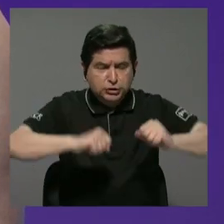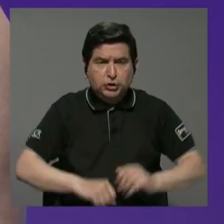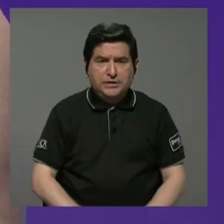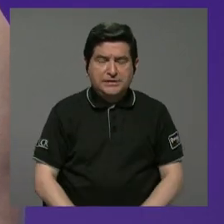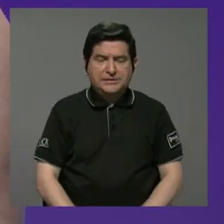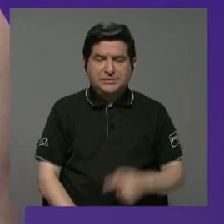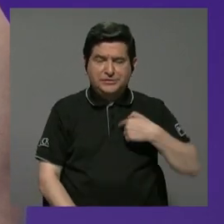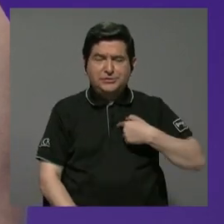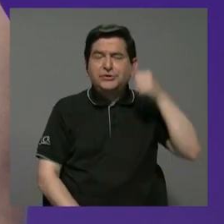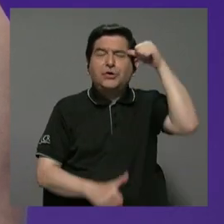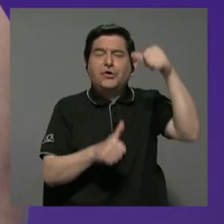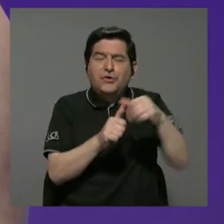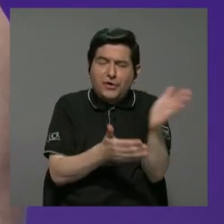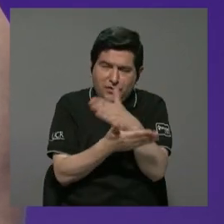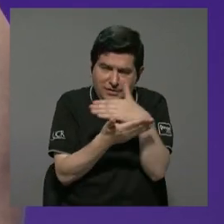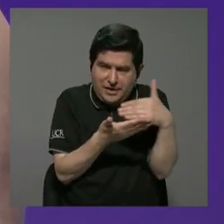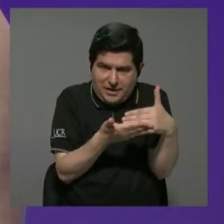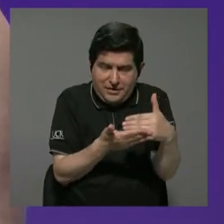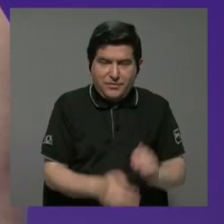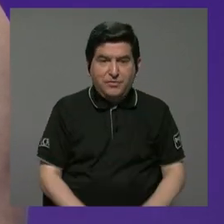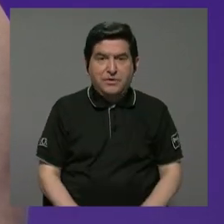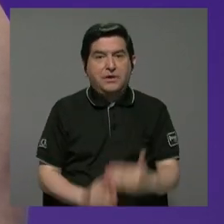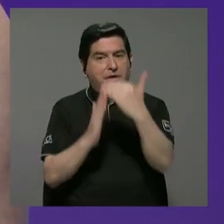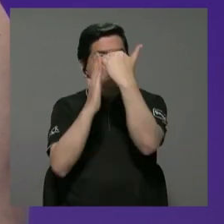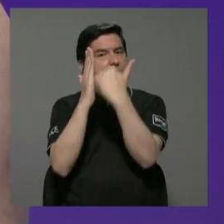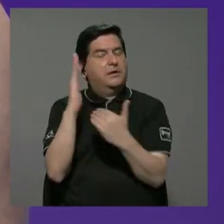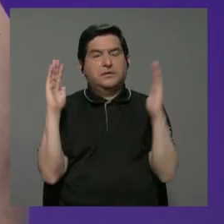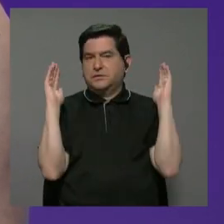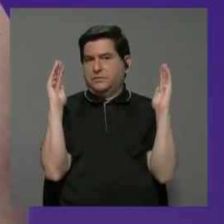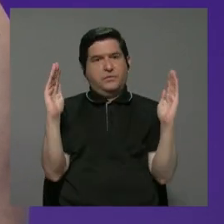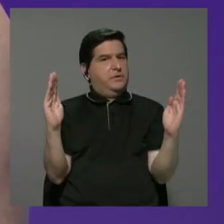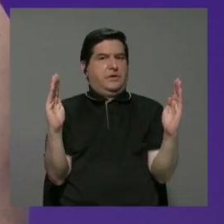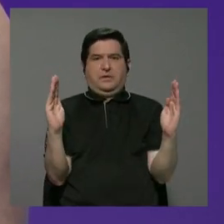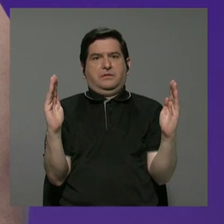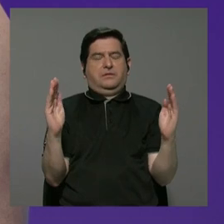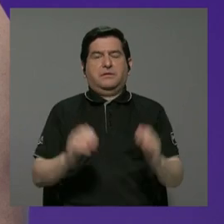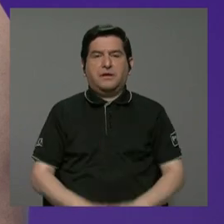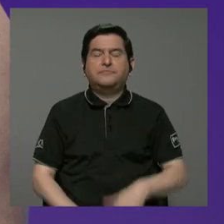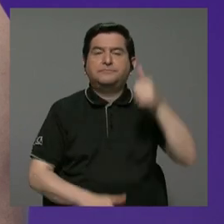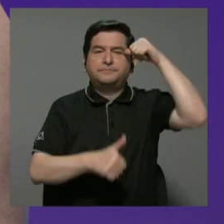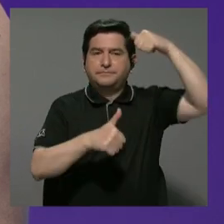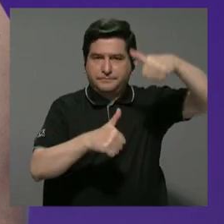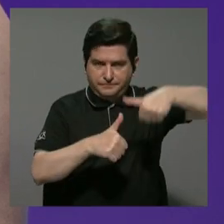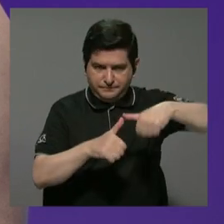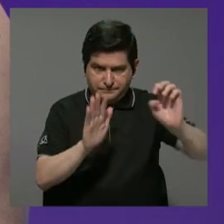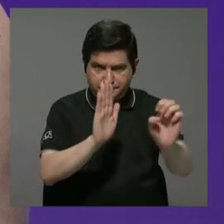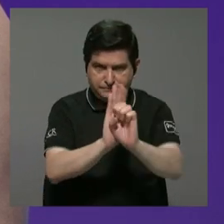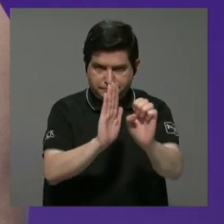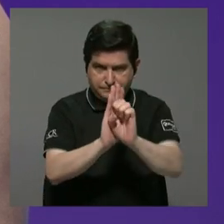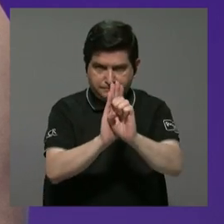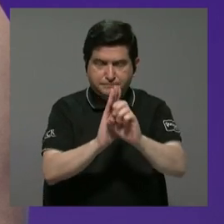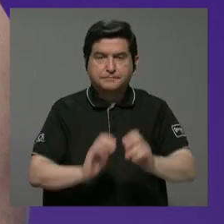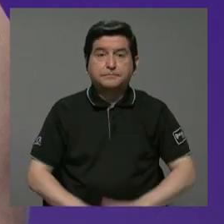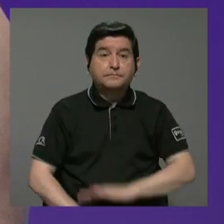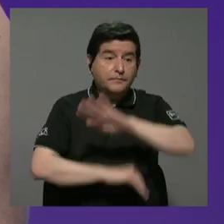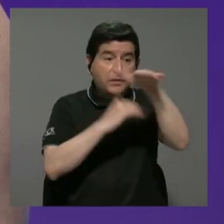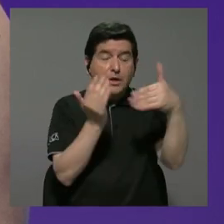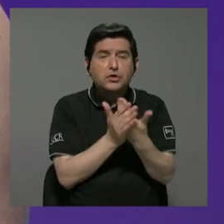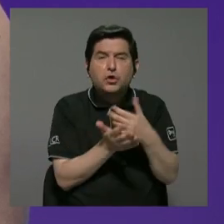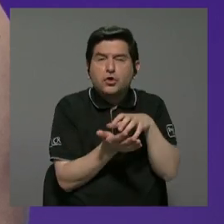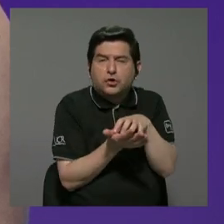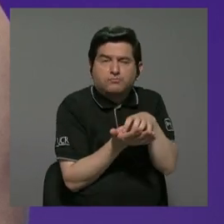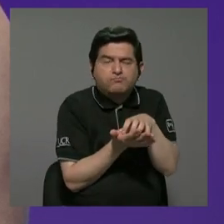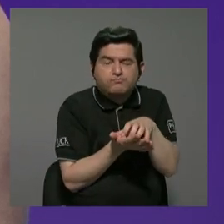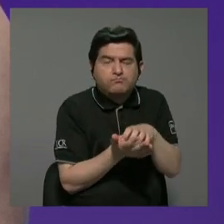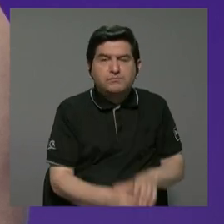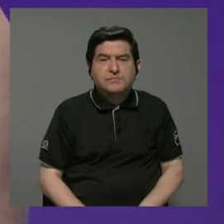Voy a recapitular solo algunas porque la lista es grande. Tenemos que recordar, por ejemplo, todo el cuestionamiento